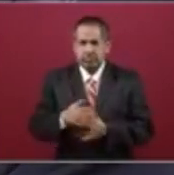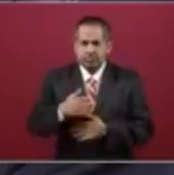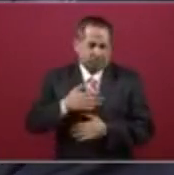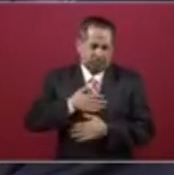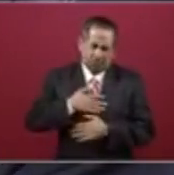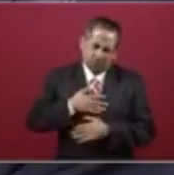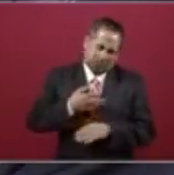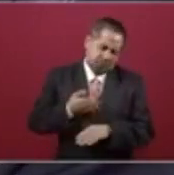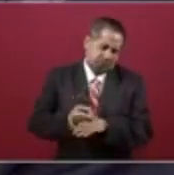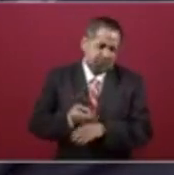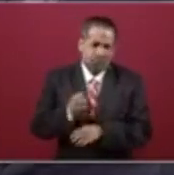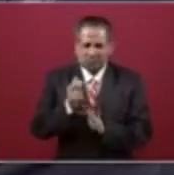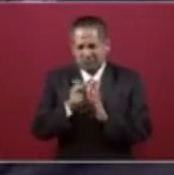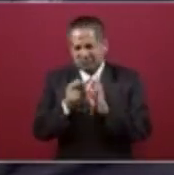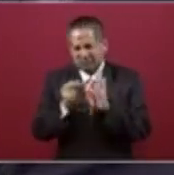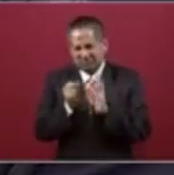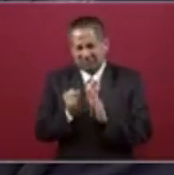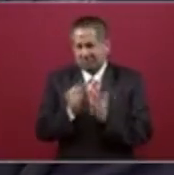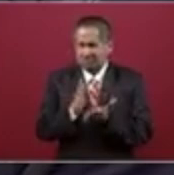estricto, separo